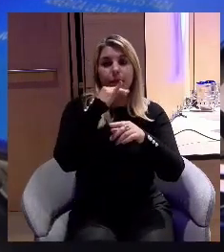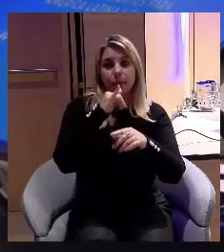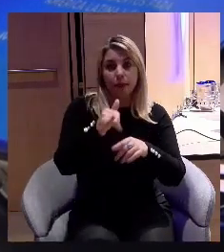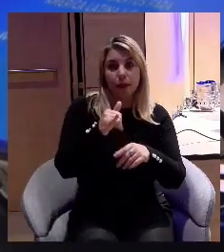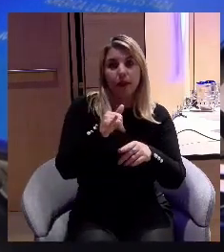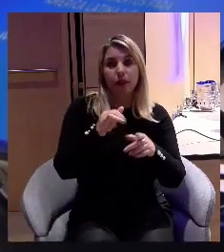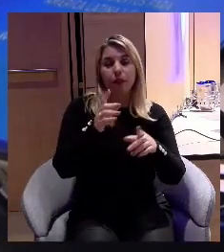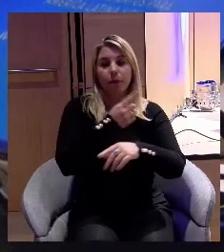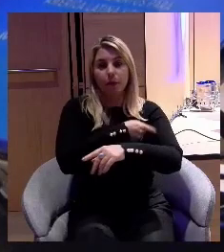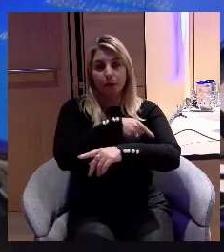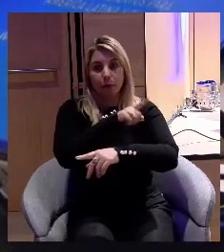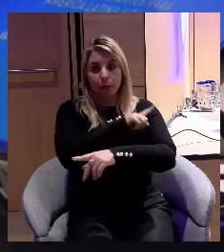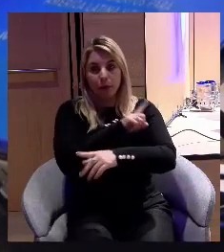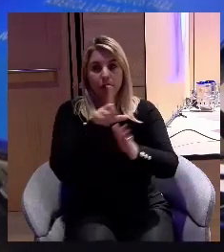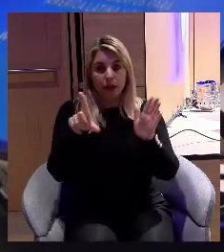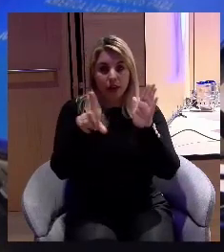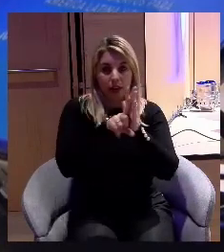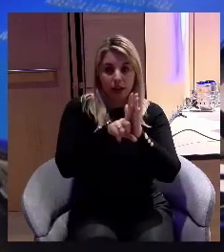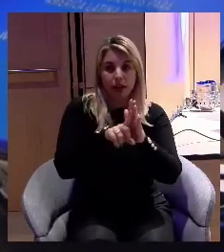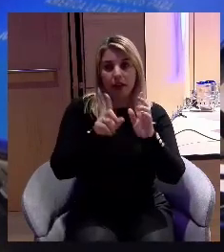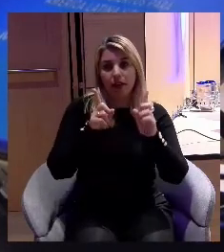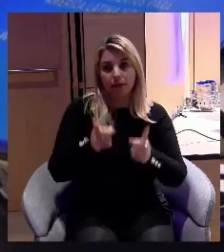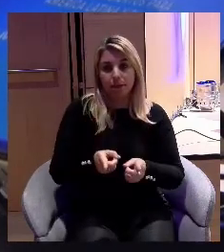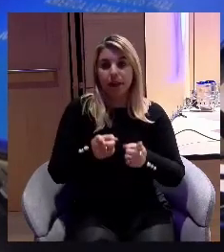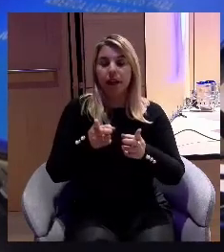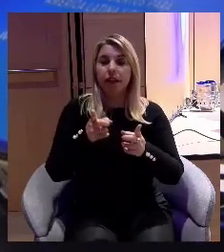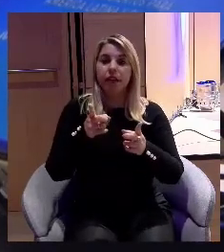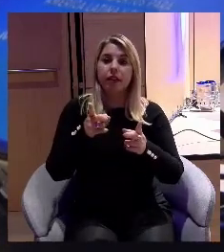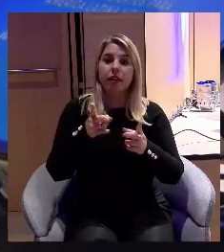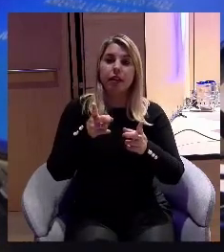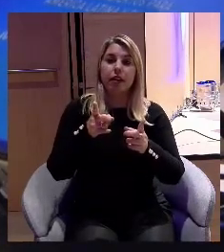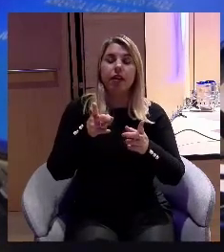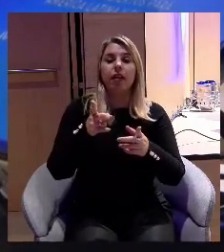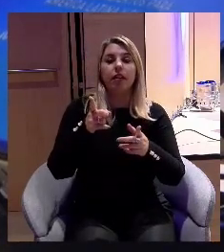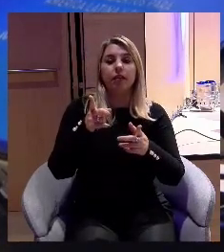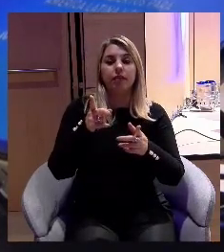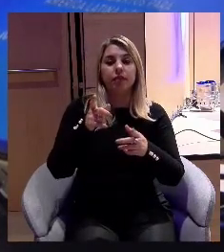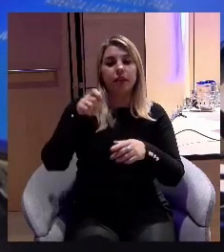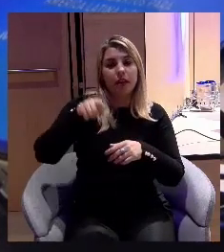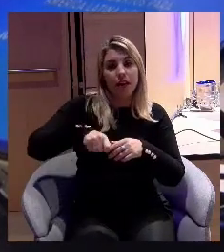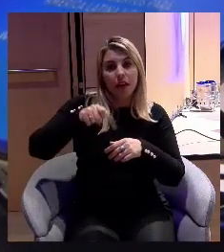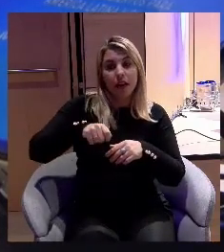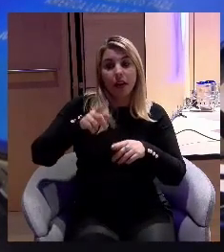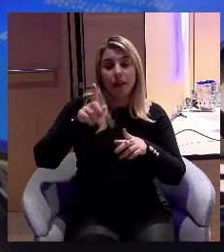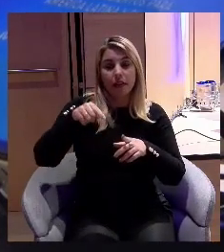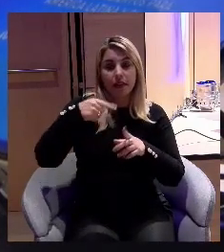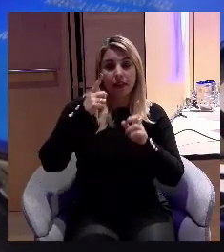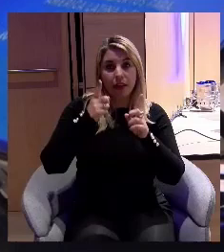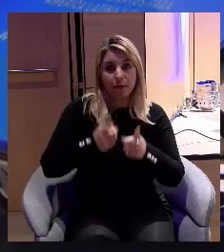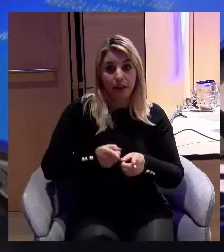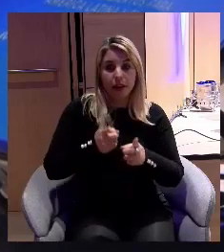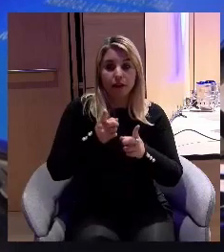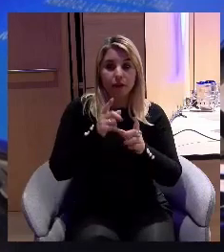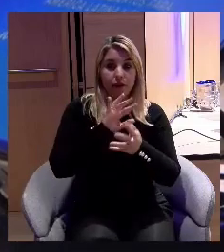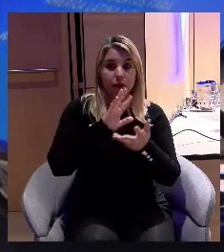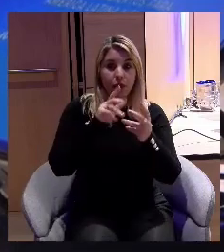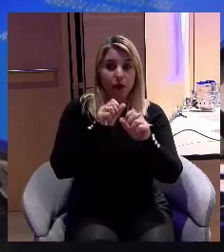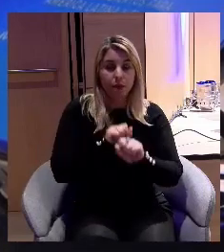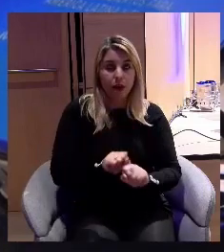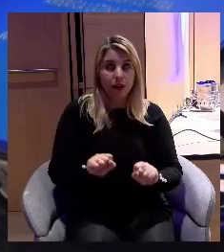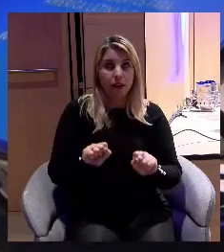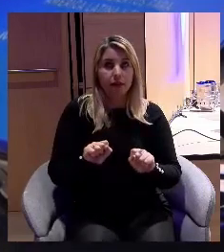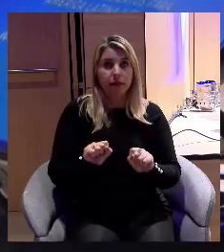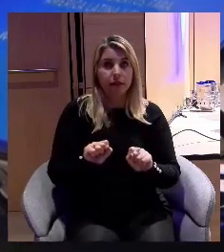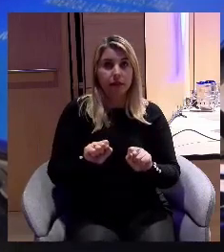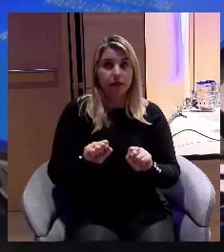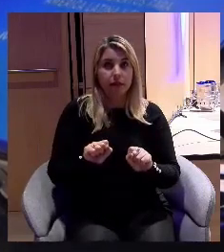y Poder Legislativo, y también sus propuestas a través de una plataforma interactiva y también a través de